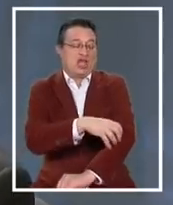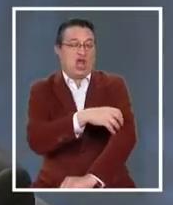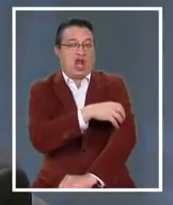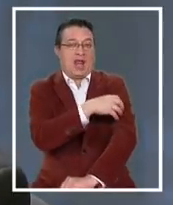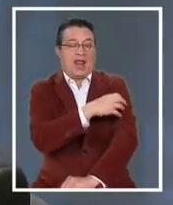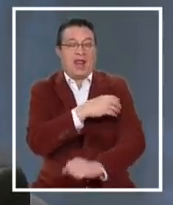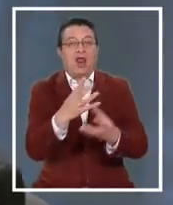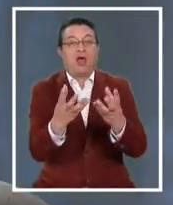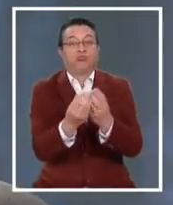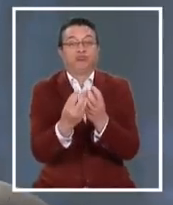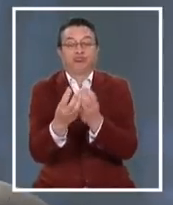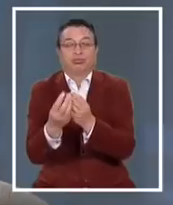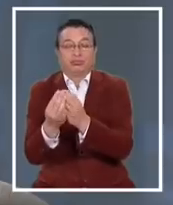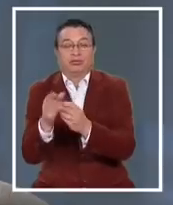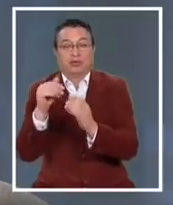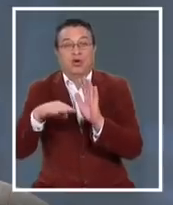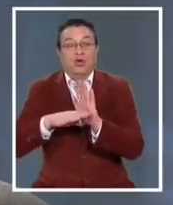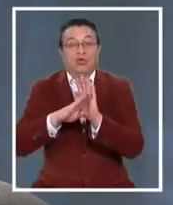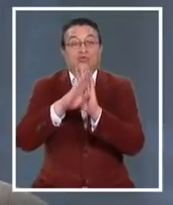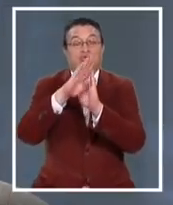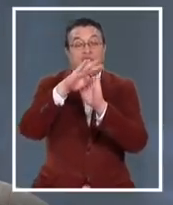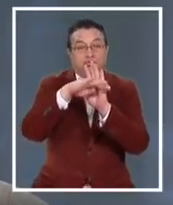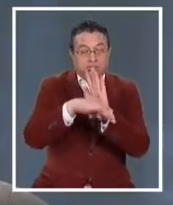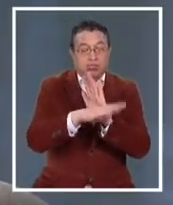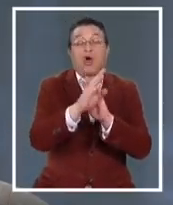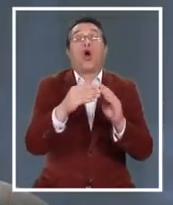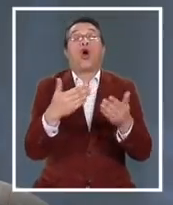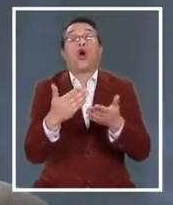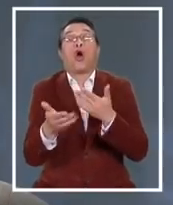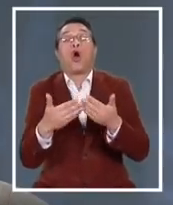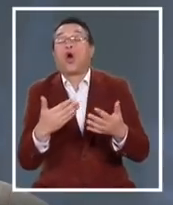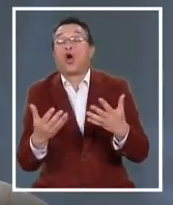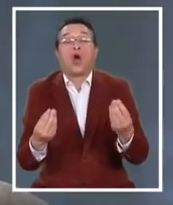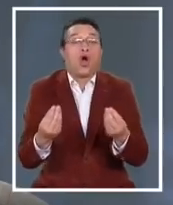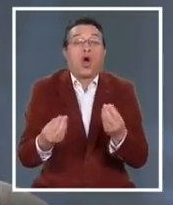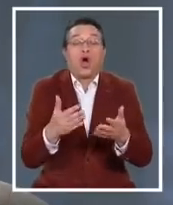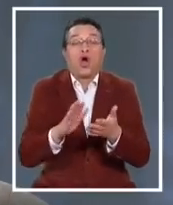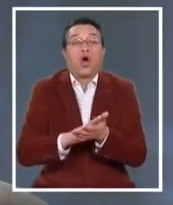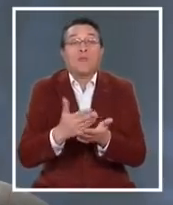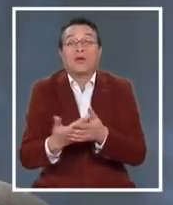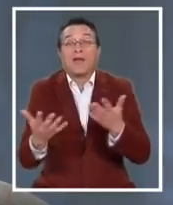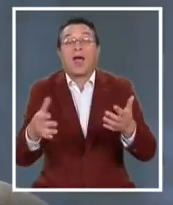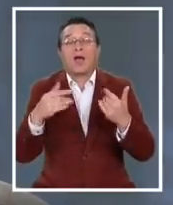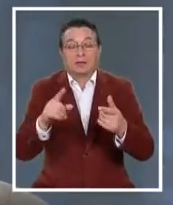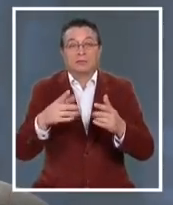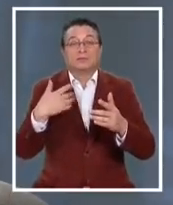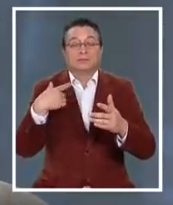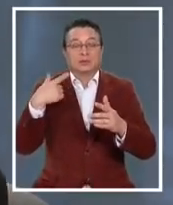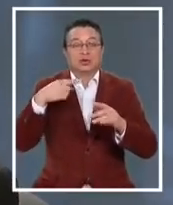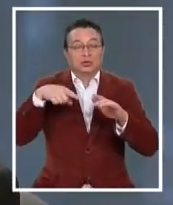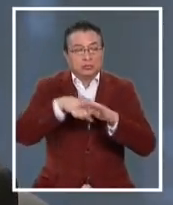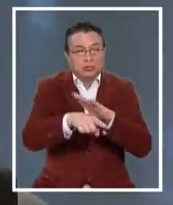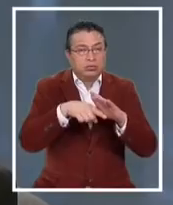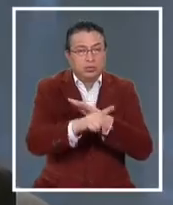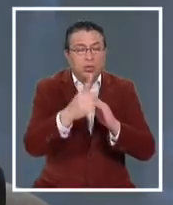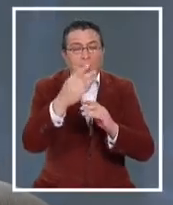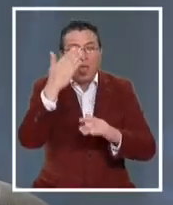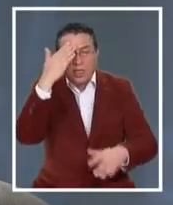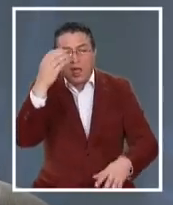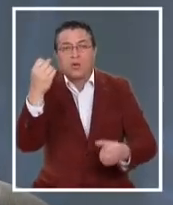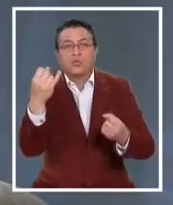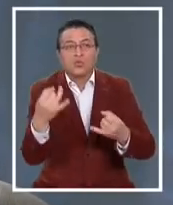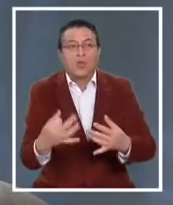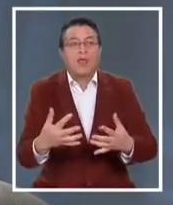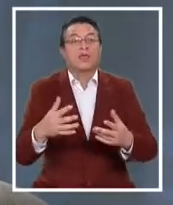la ocupación, las curvas de tendencia, las incidencias, los ingresos netos diarios, o sea... quizás no